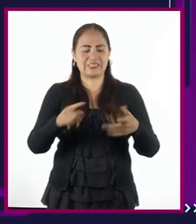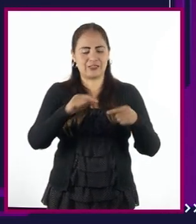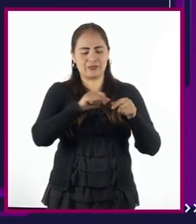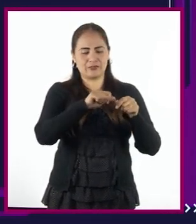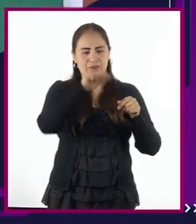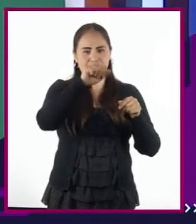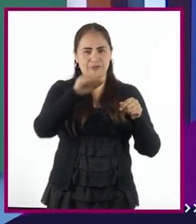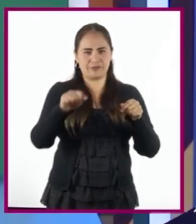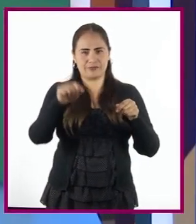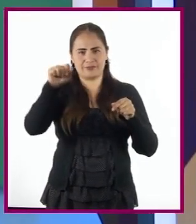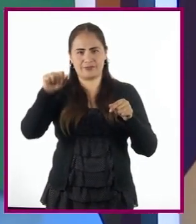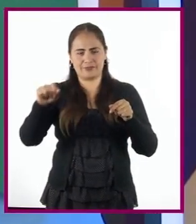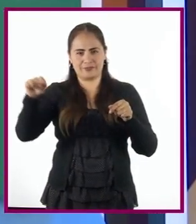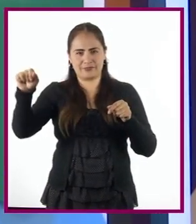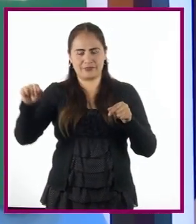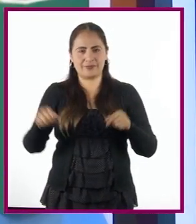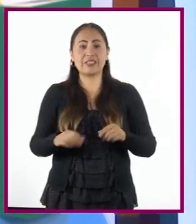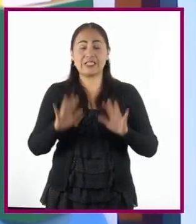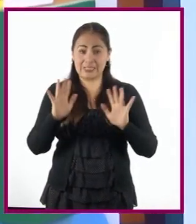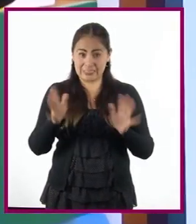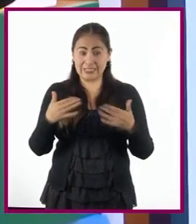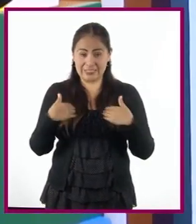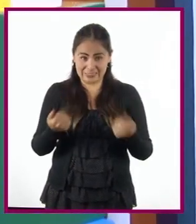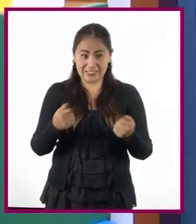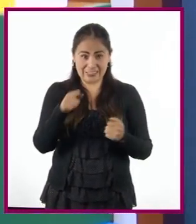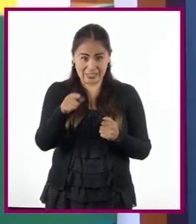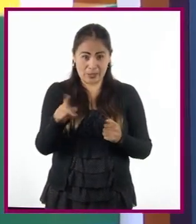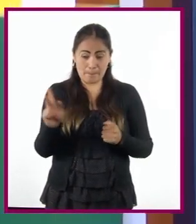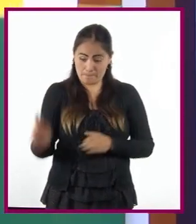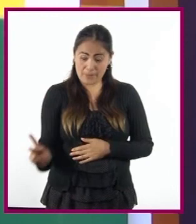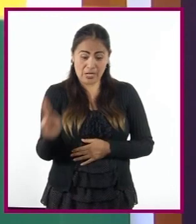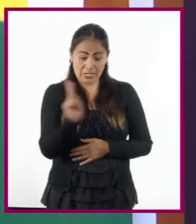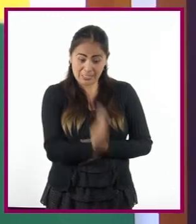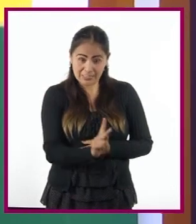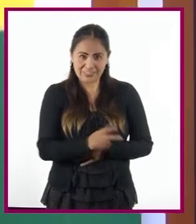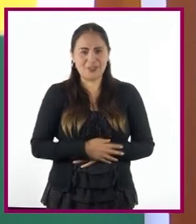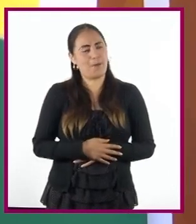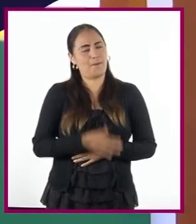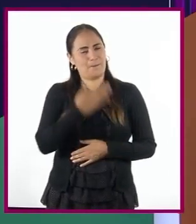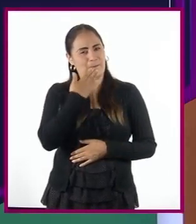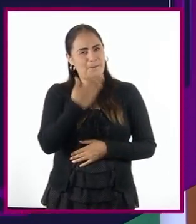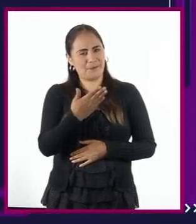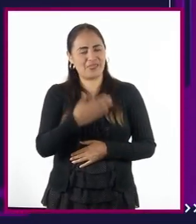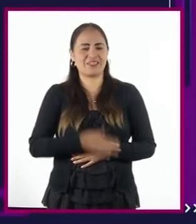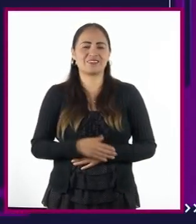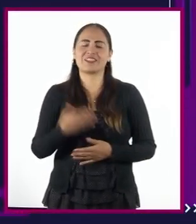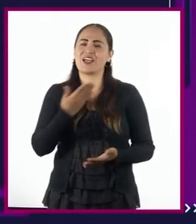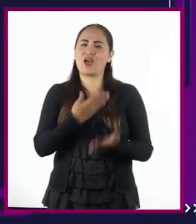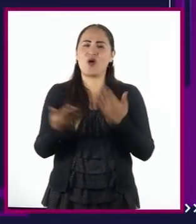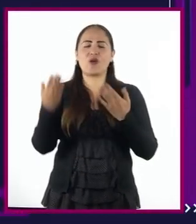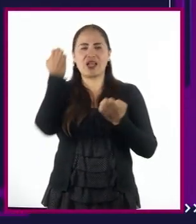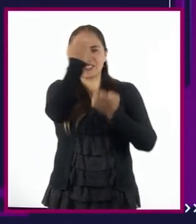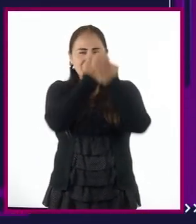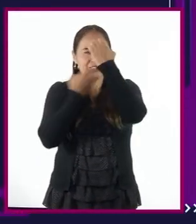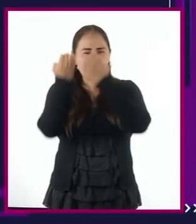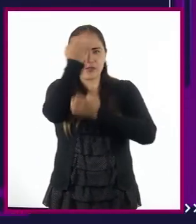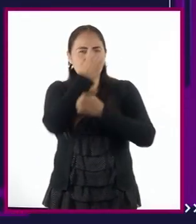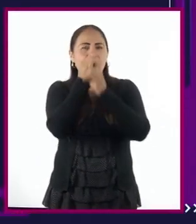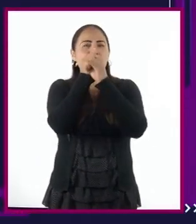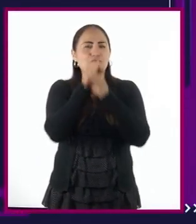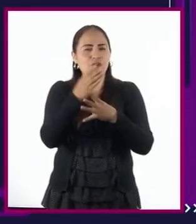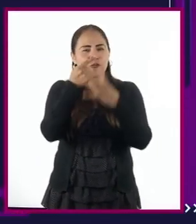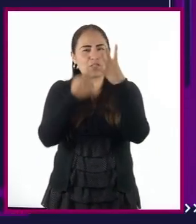de líneas. ¿Les quedó igual su gráfica? ¡Buen trabajo! Ahora analicemos la información